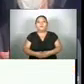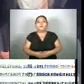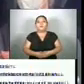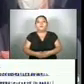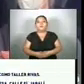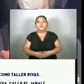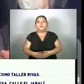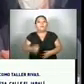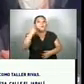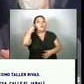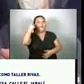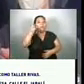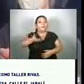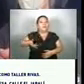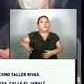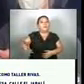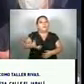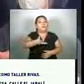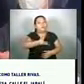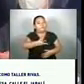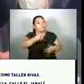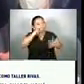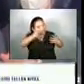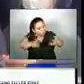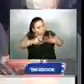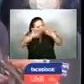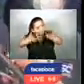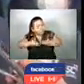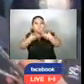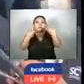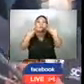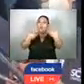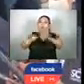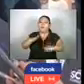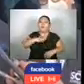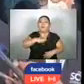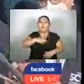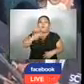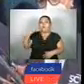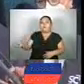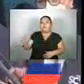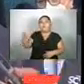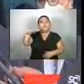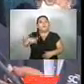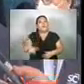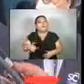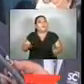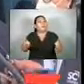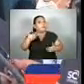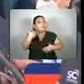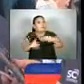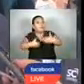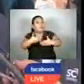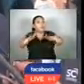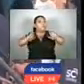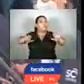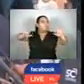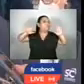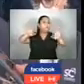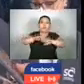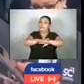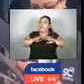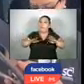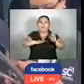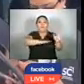Es muy importante para nosotros seguir esta investigación. Nosotros venimos aquí porque el procedimiento sancionador ya concluyó su